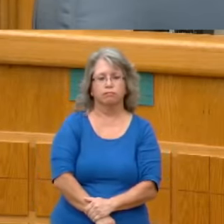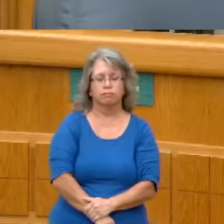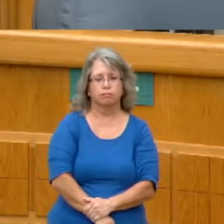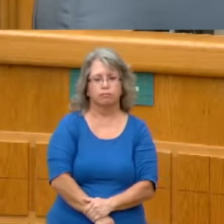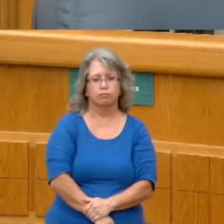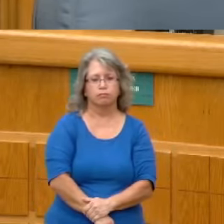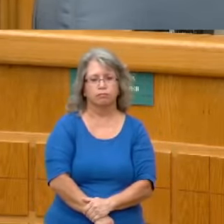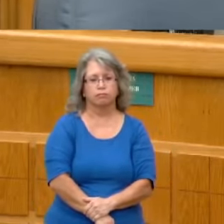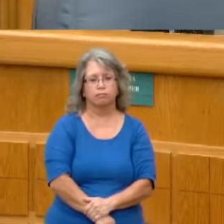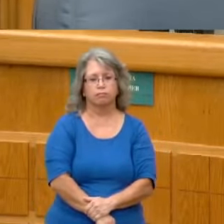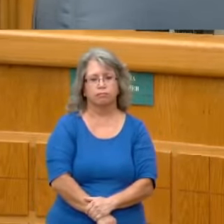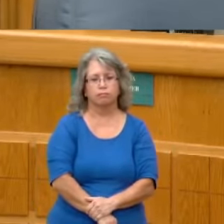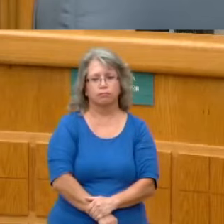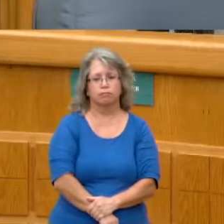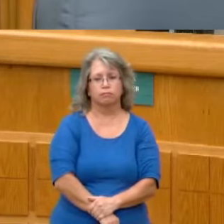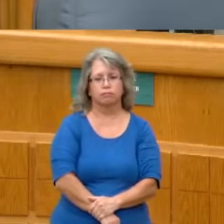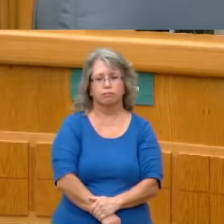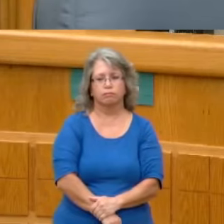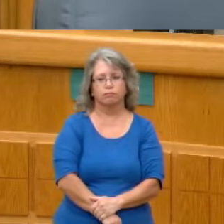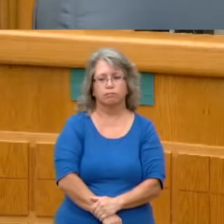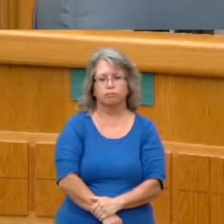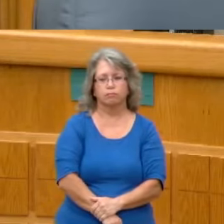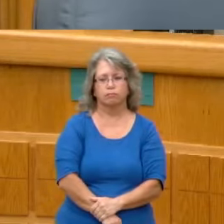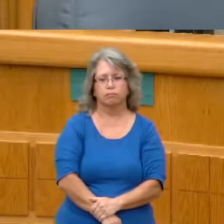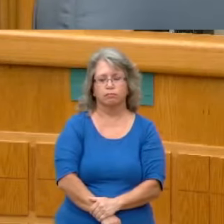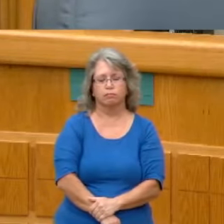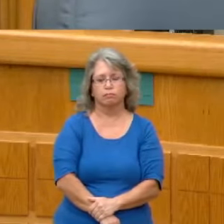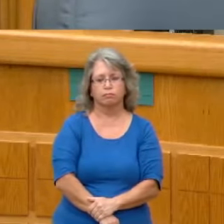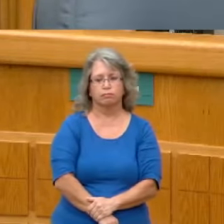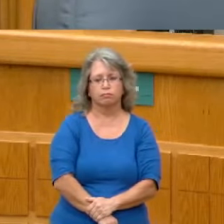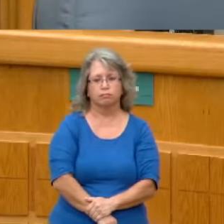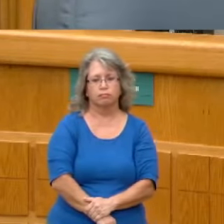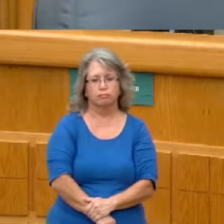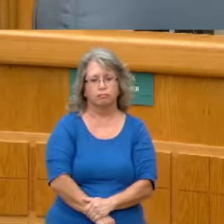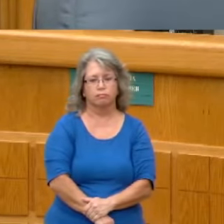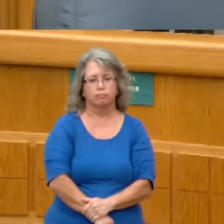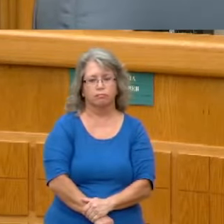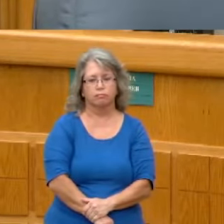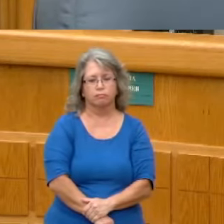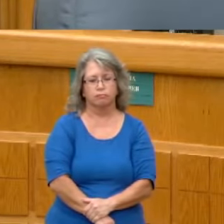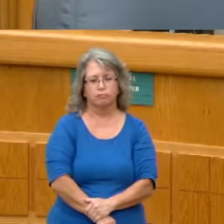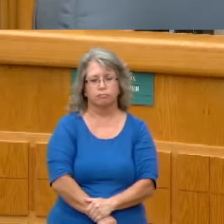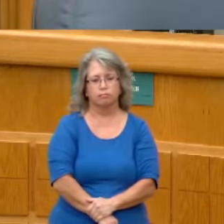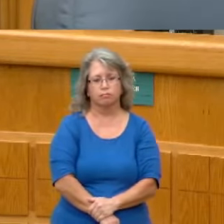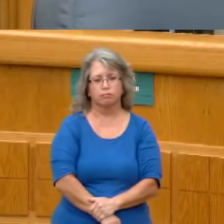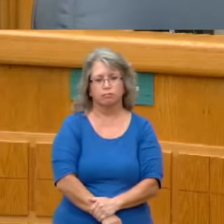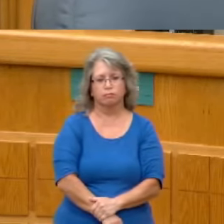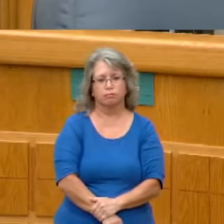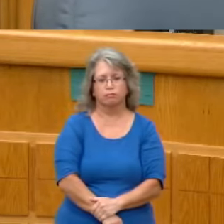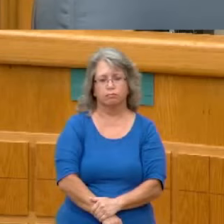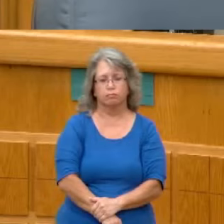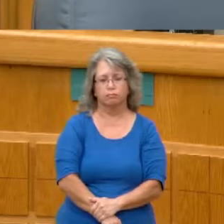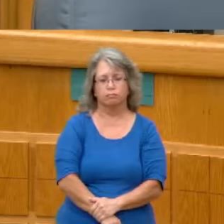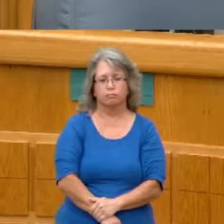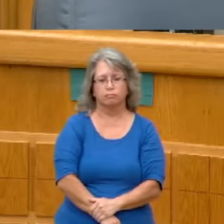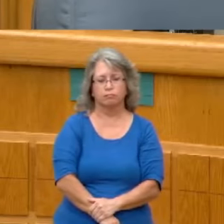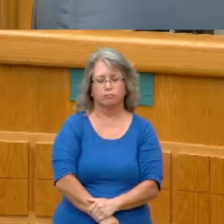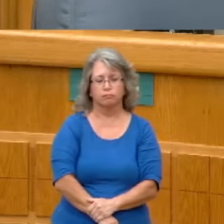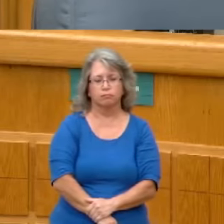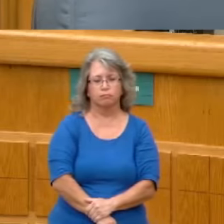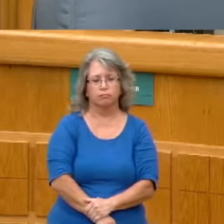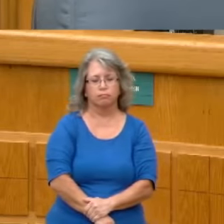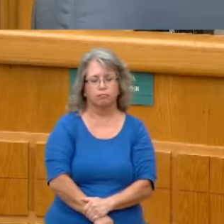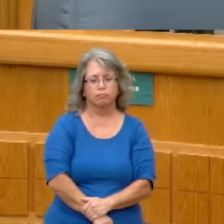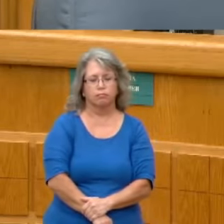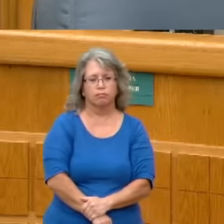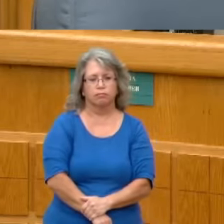826-2489. En cuanto a las pruebas de detección del virus, estas se ofrecen de manera gratuita de lunes a jueves en el estacionamiento del Hospital Memorial de